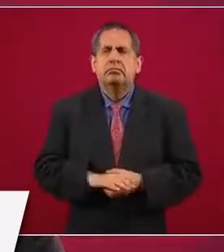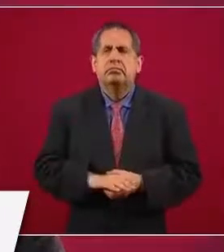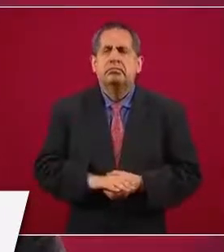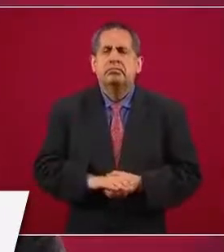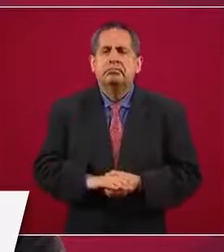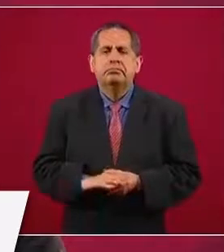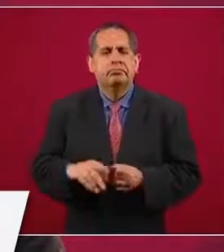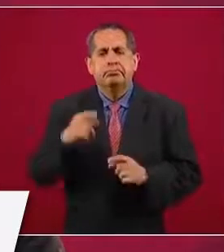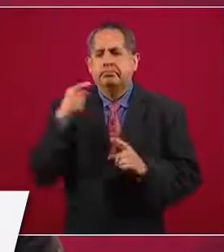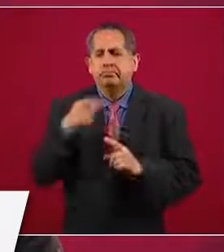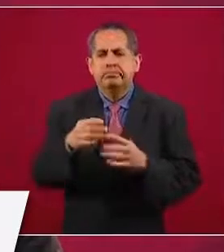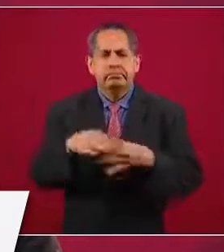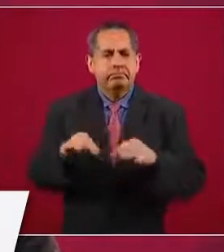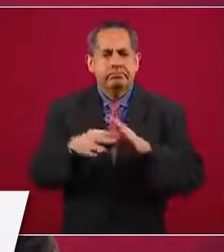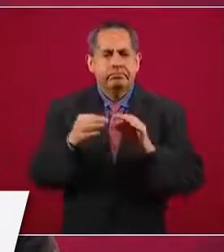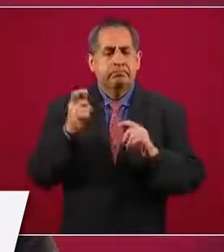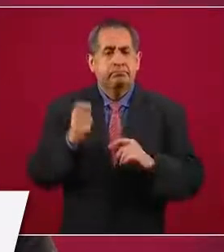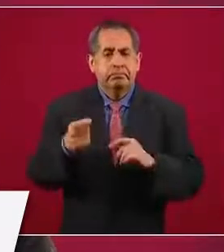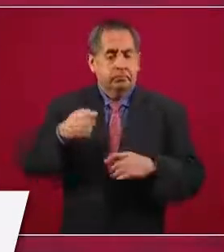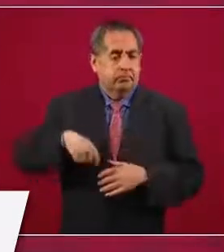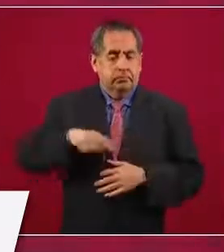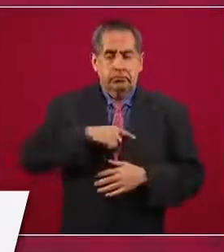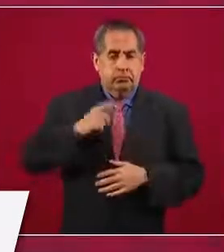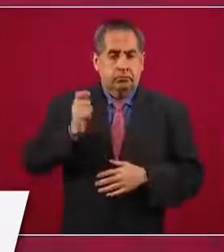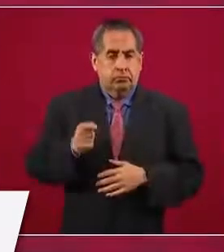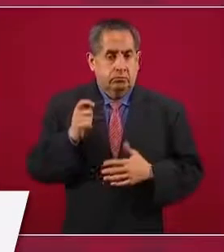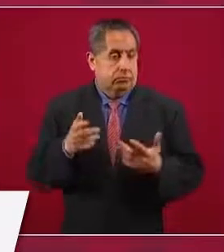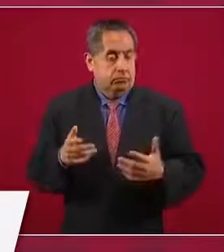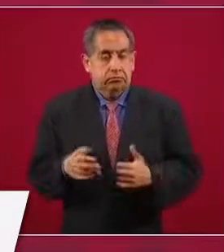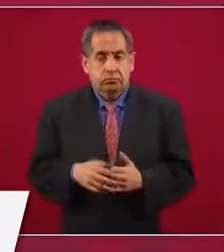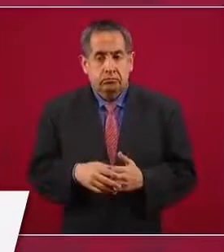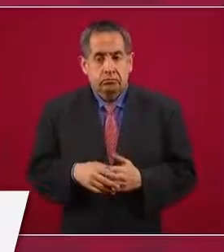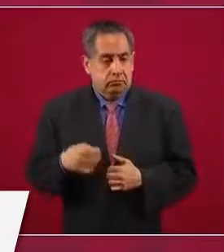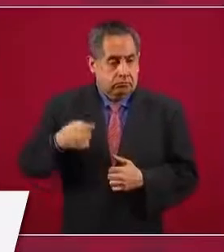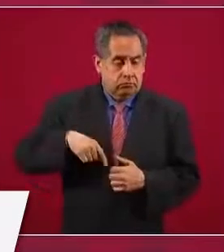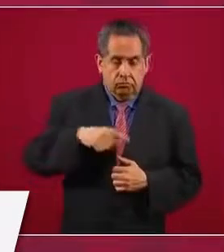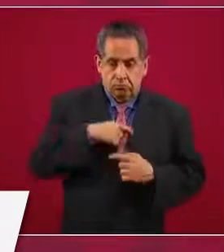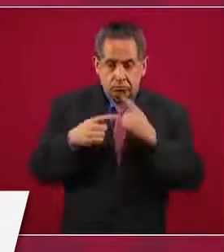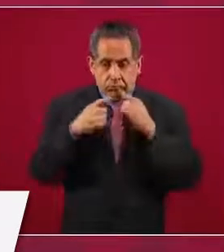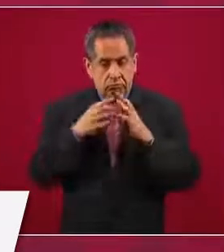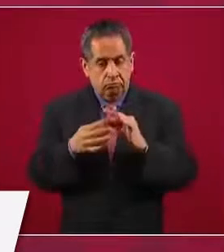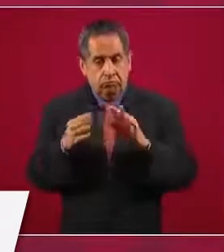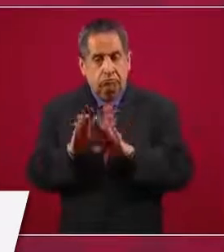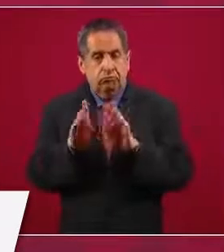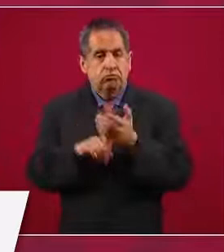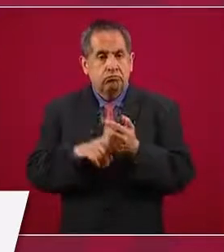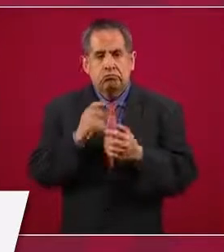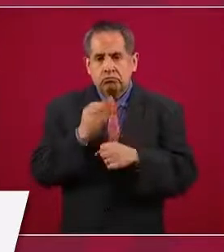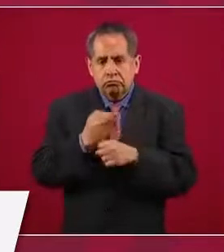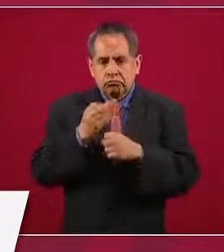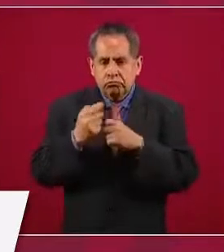estriba en que nosotros estamos experimentando